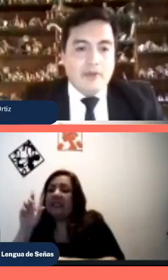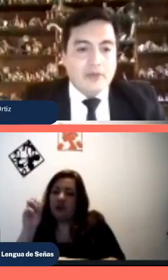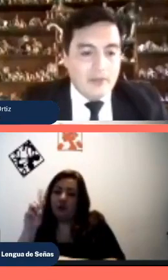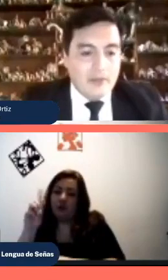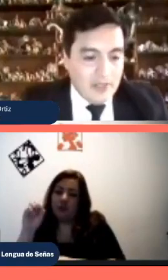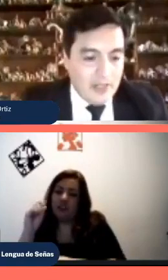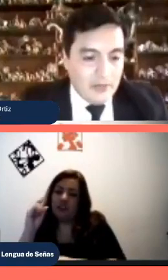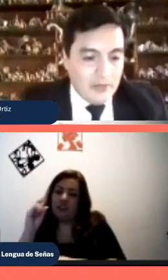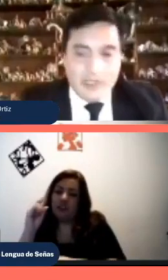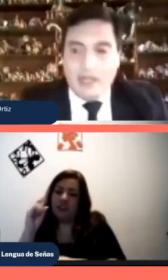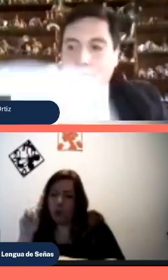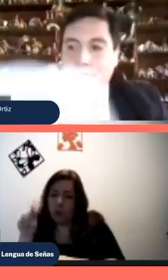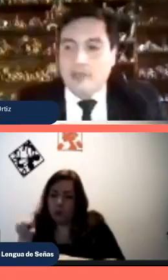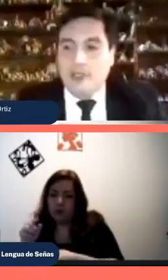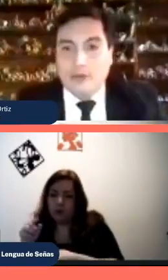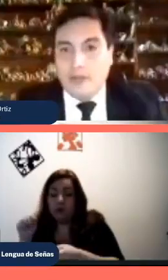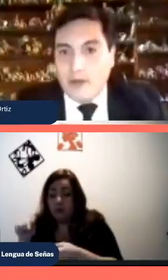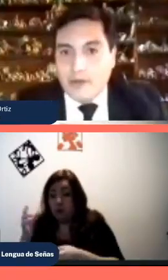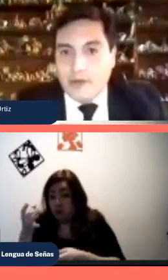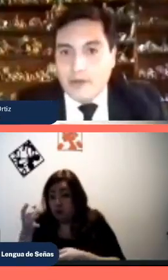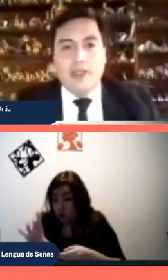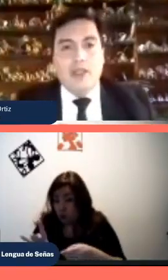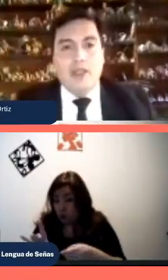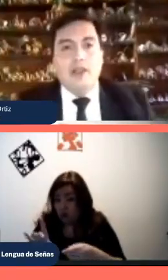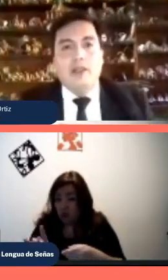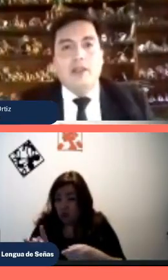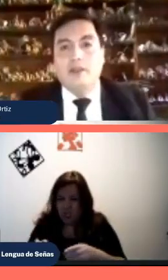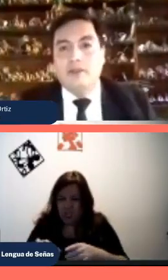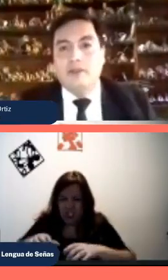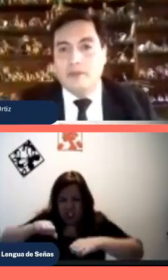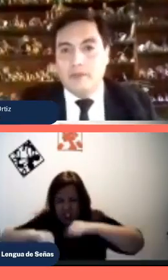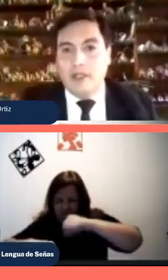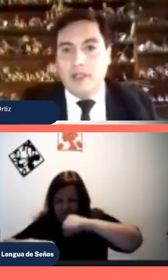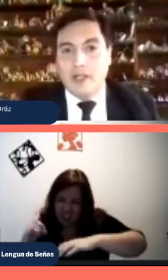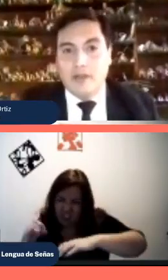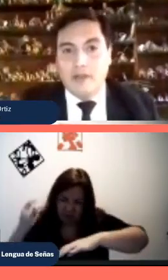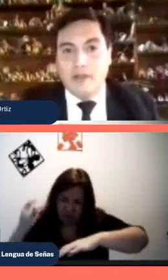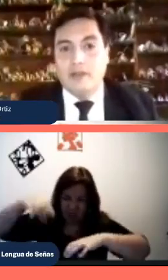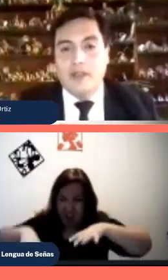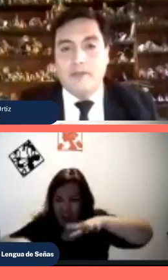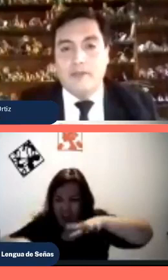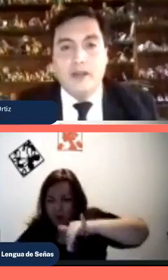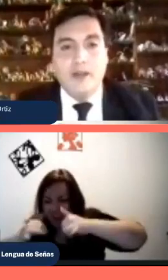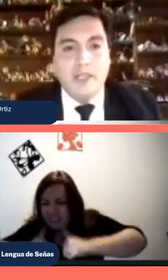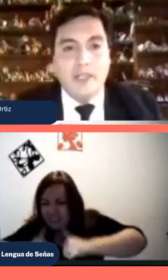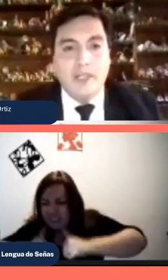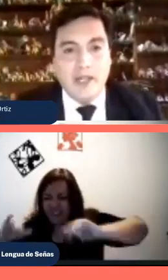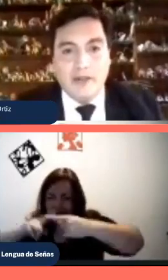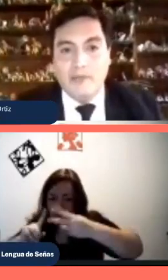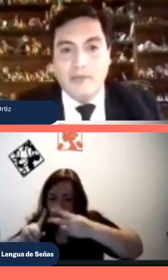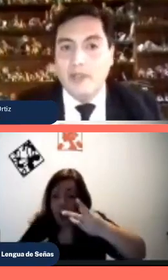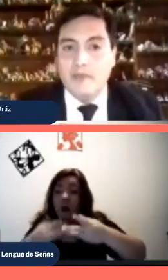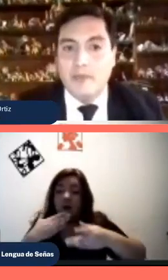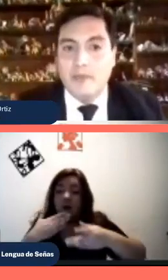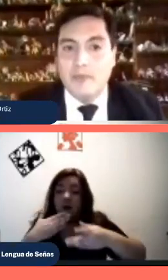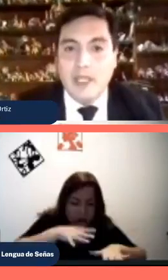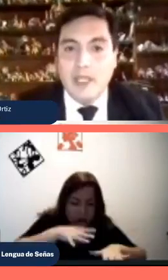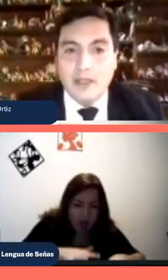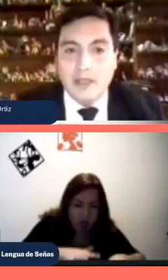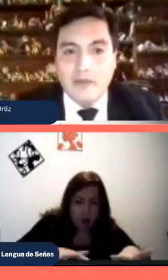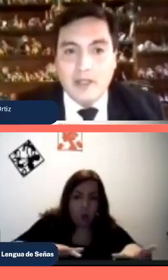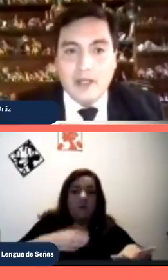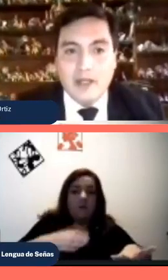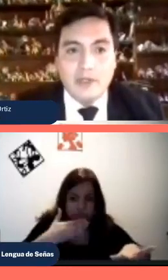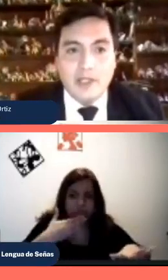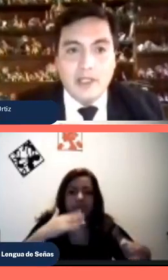Pero no solamente se han encontrado dinosaurios y reptiles voladores, sino que también reptiles marinos. Por ejemplo,